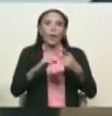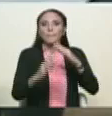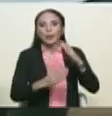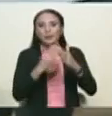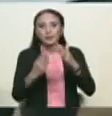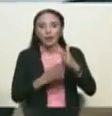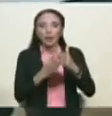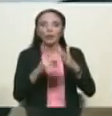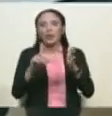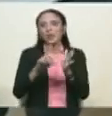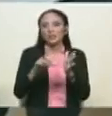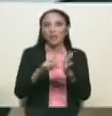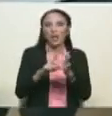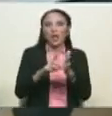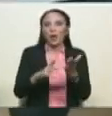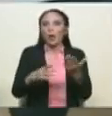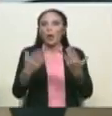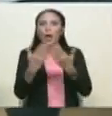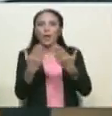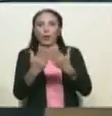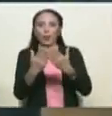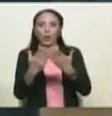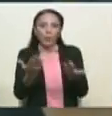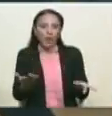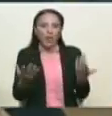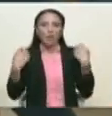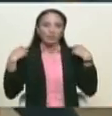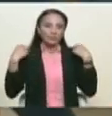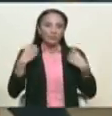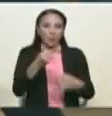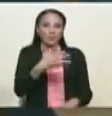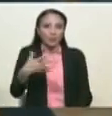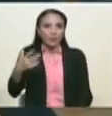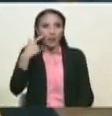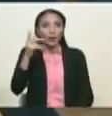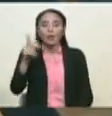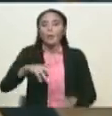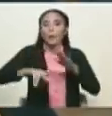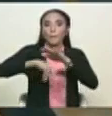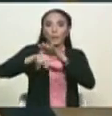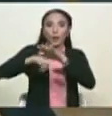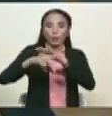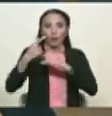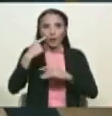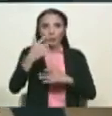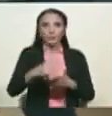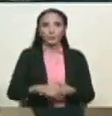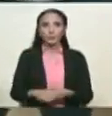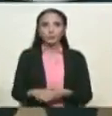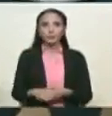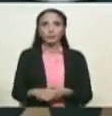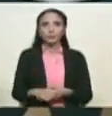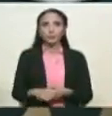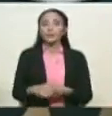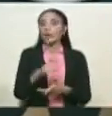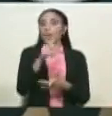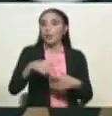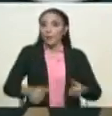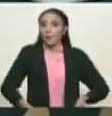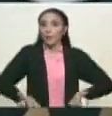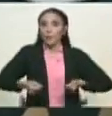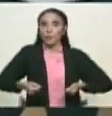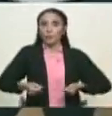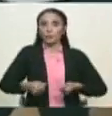aquí podemos ver básica y podemos ver educación inicial. También podemos ver la confección de estos